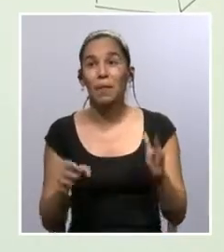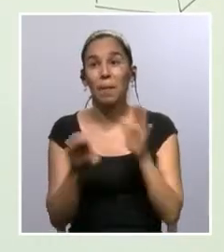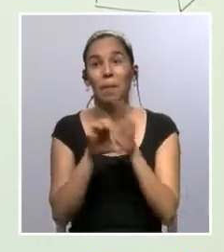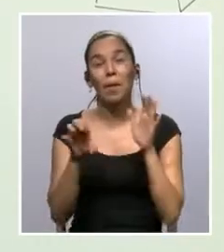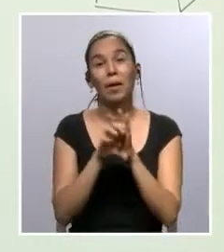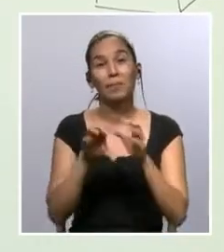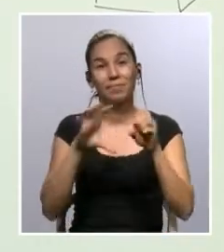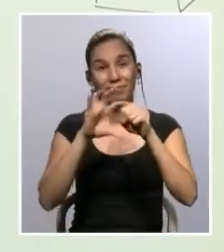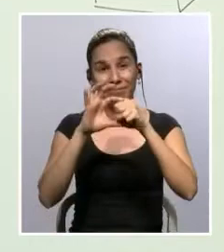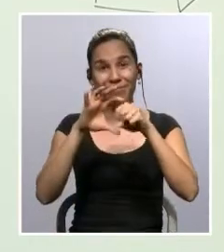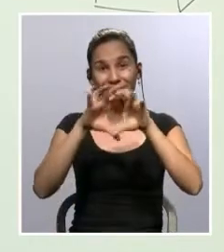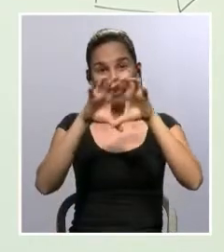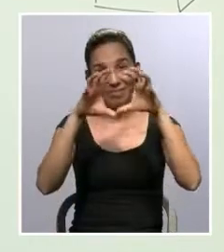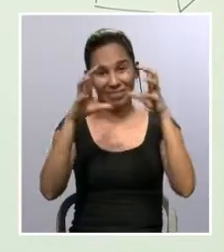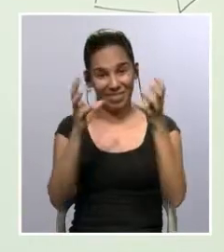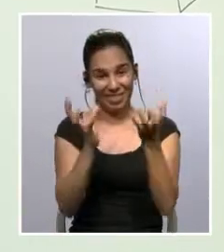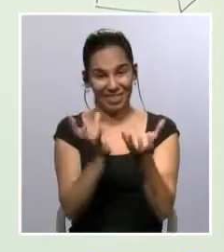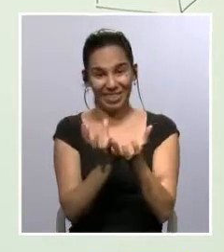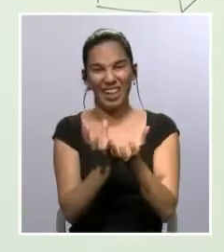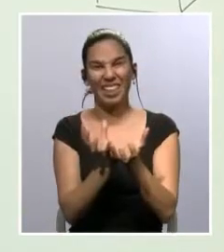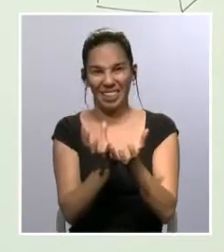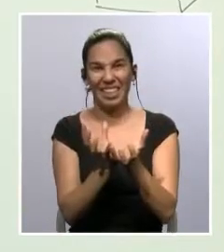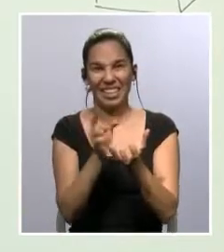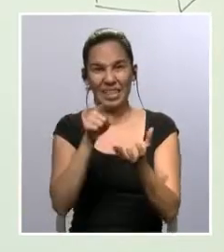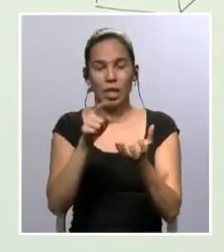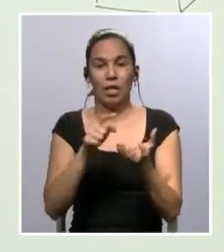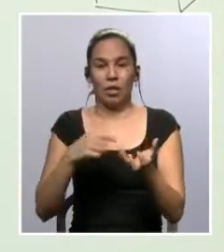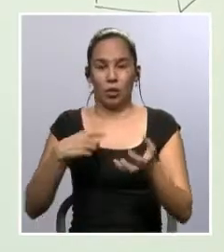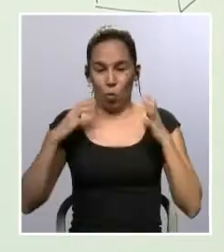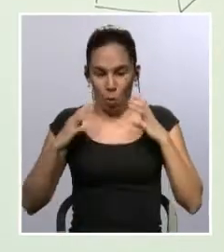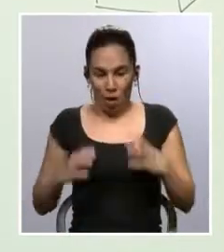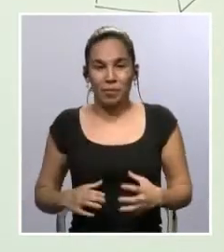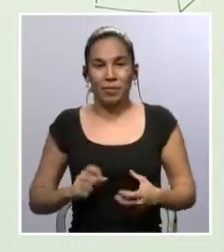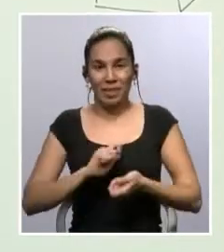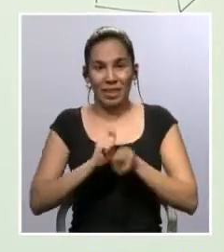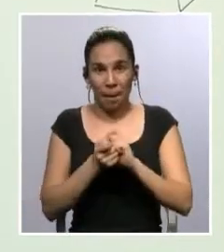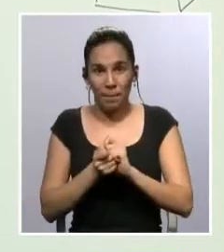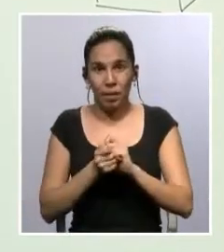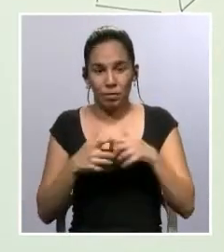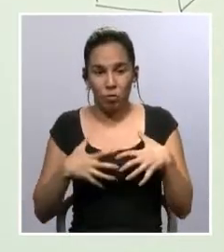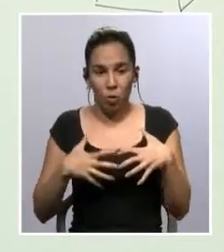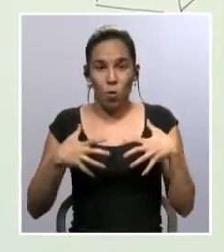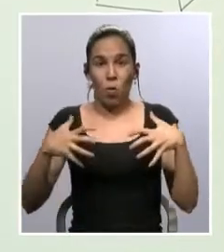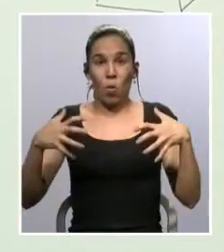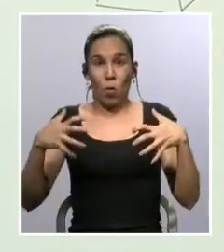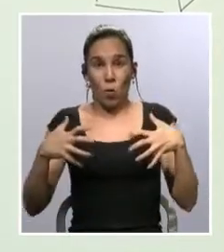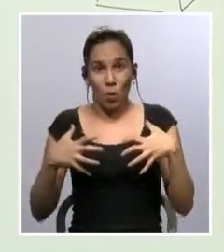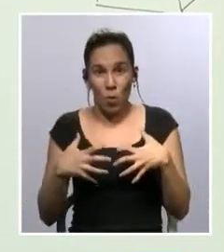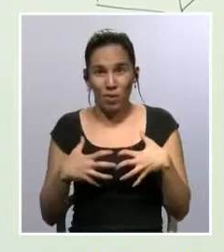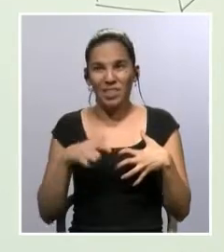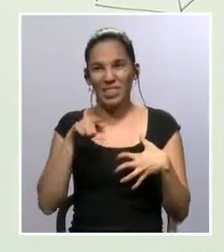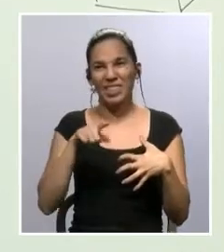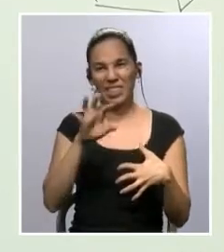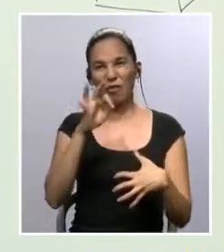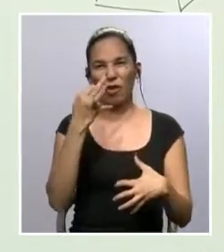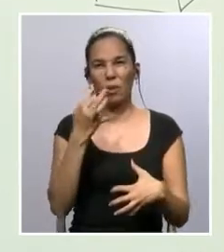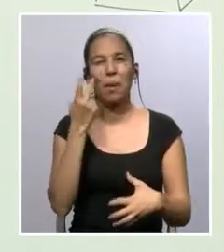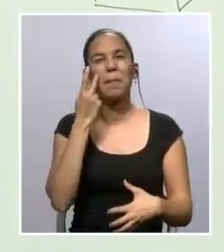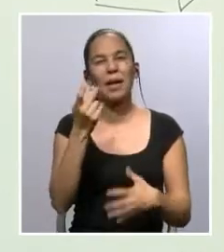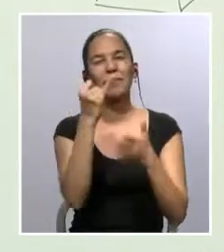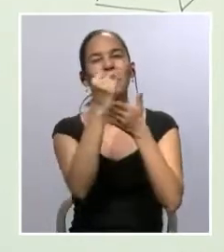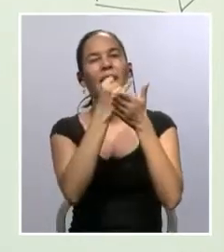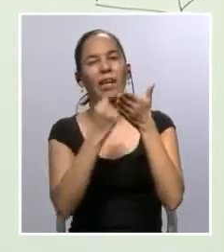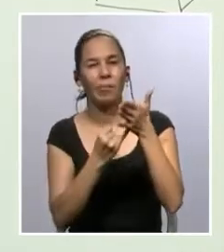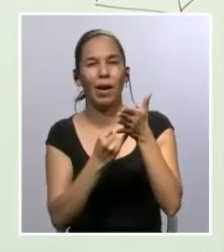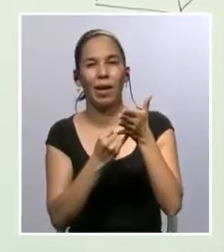de la Tierra, tenemos cuerpos que cambian su volumen en esas proporciones. Y veamos la siguiente imagen.